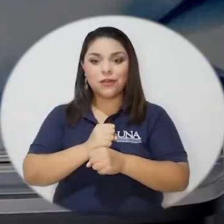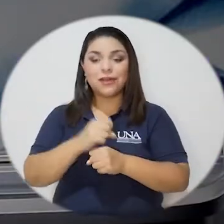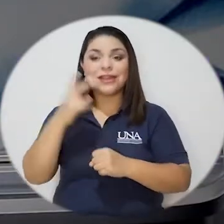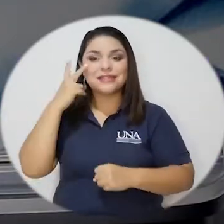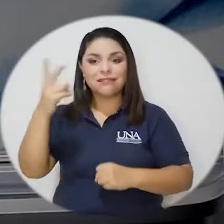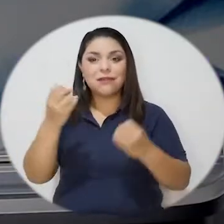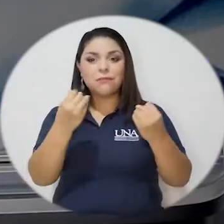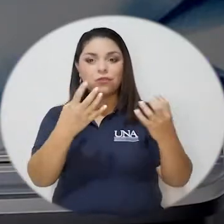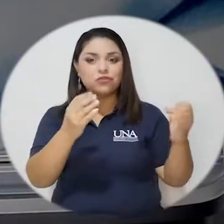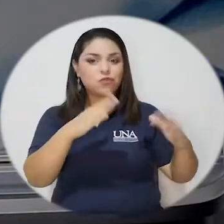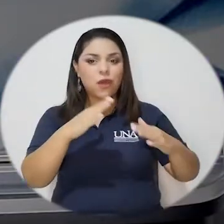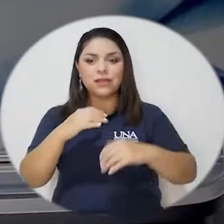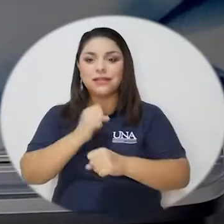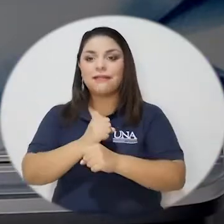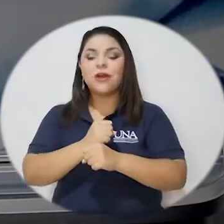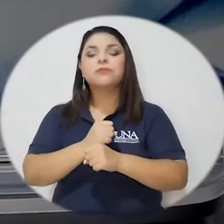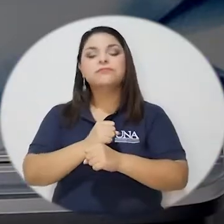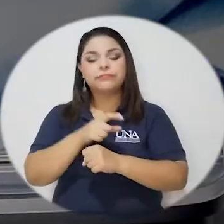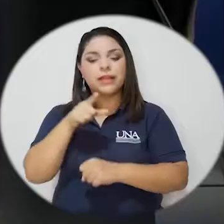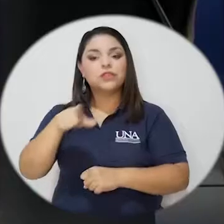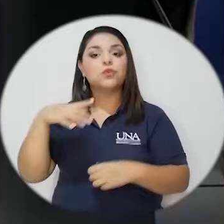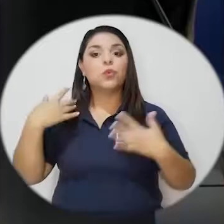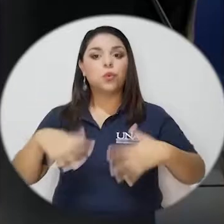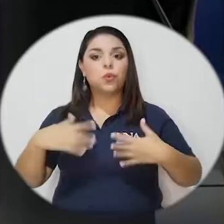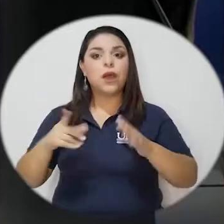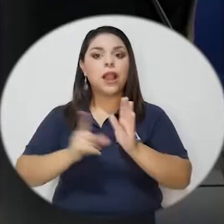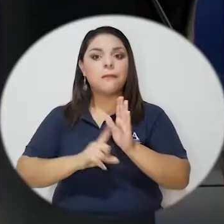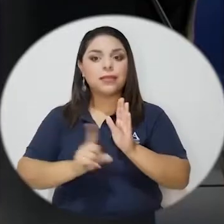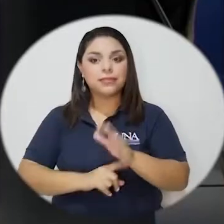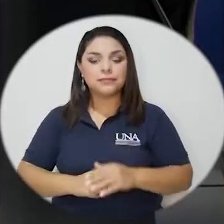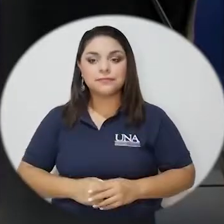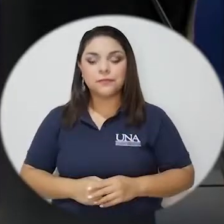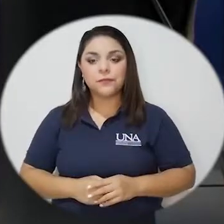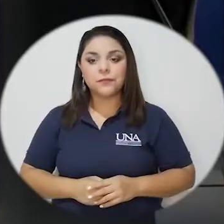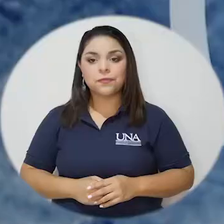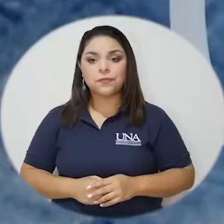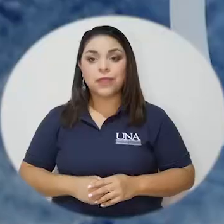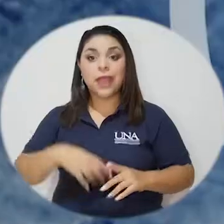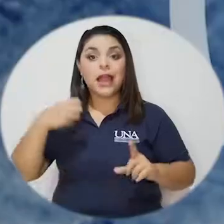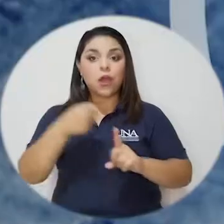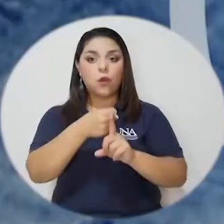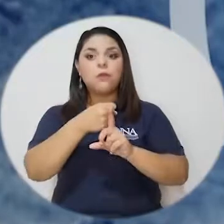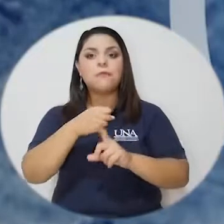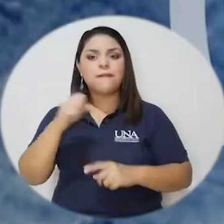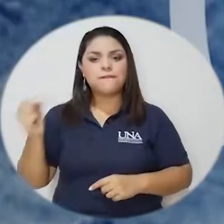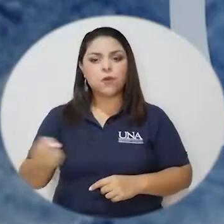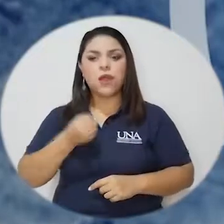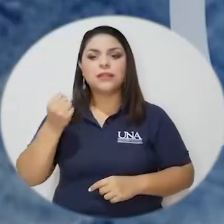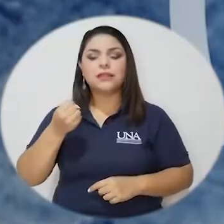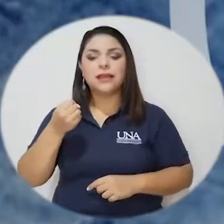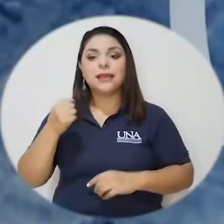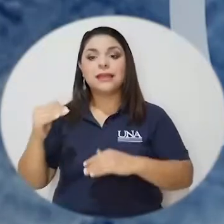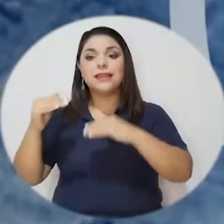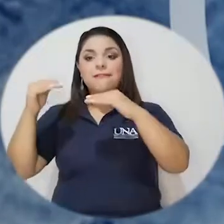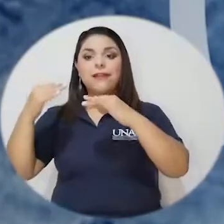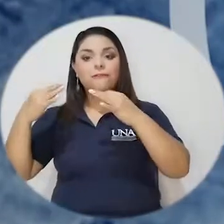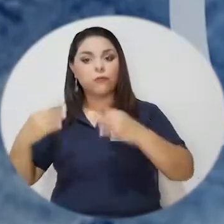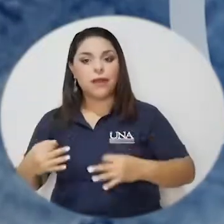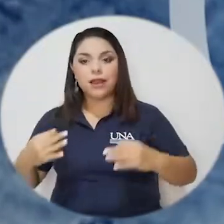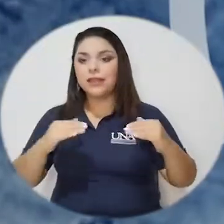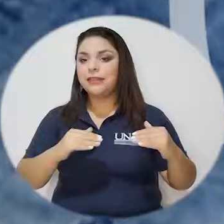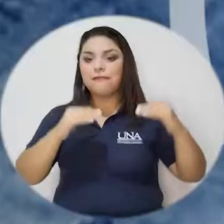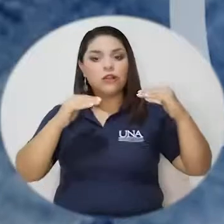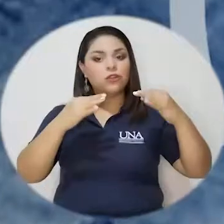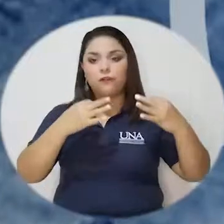en las cifras de desempleo es alarmante. El golpe fue fuerte en el nivel formal y no formal de la economía,